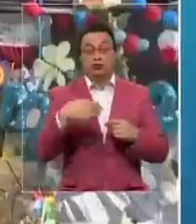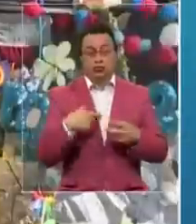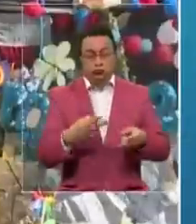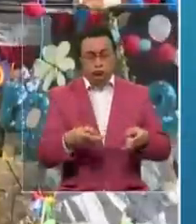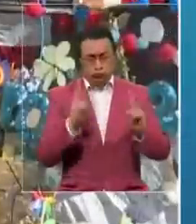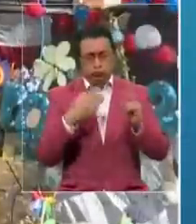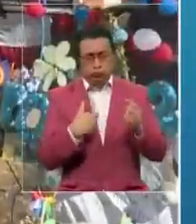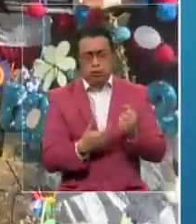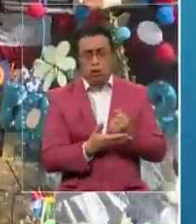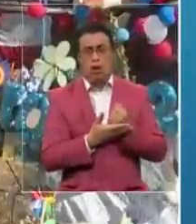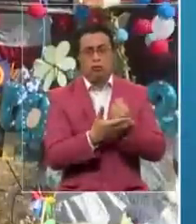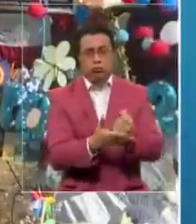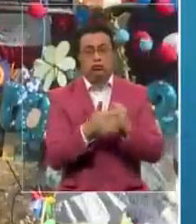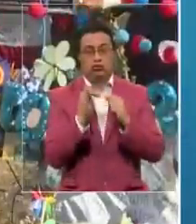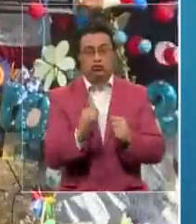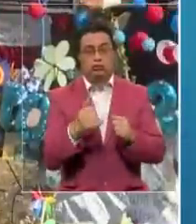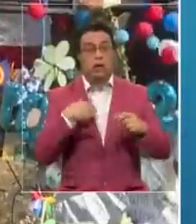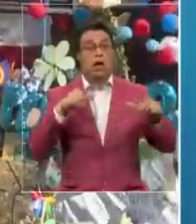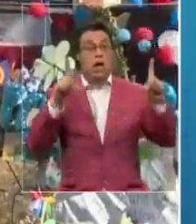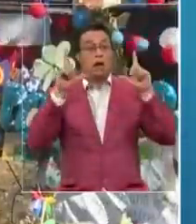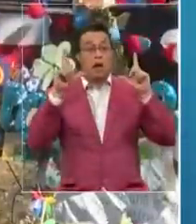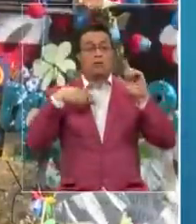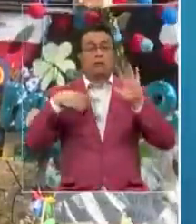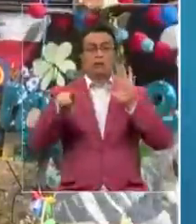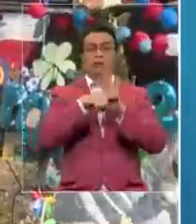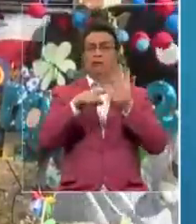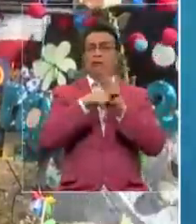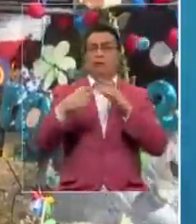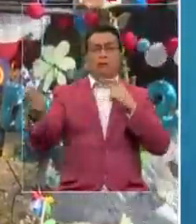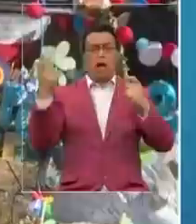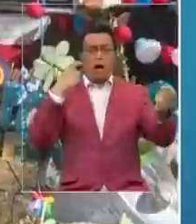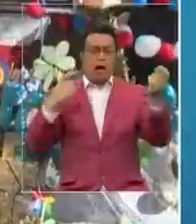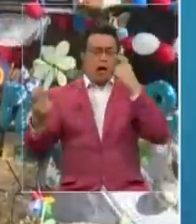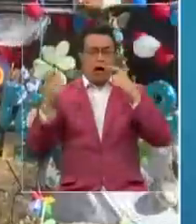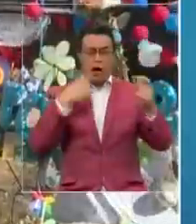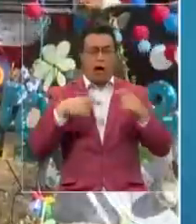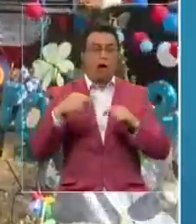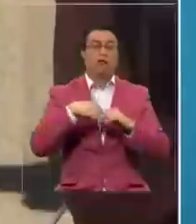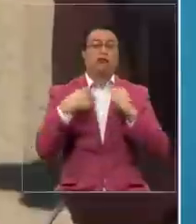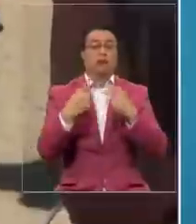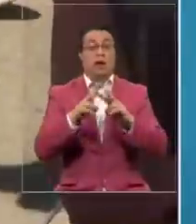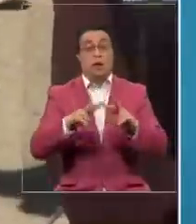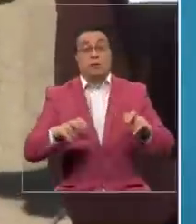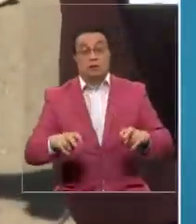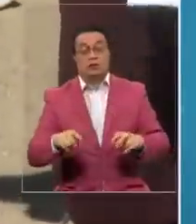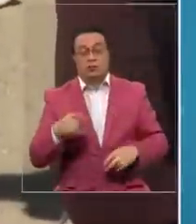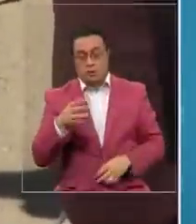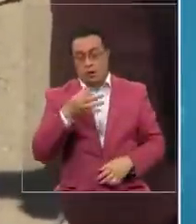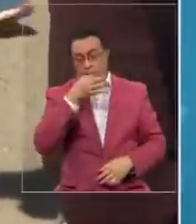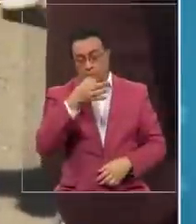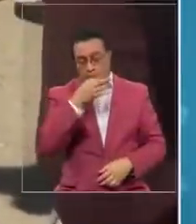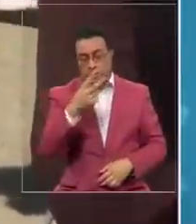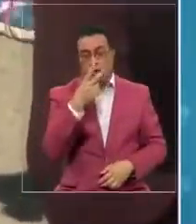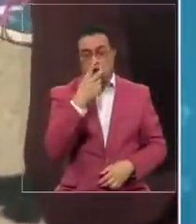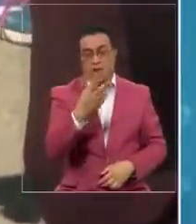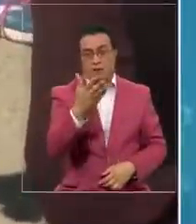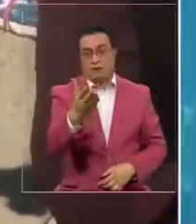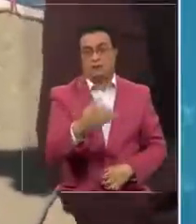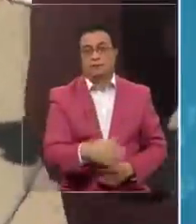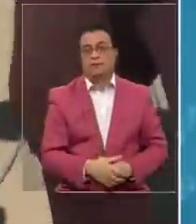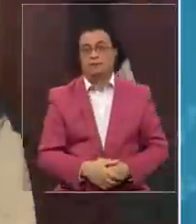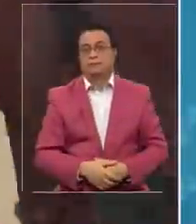colaborar, hoy dice destrozaron su imagen a raíz de todos los rumores que han habido en medio de toda esta investigación. Tenemos esas declaraciones también que compartimos con